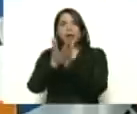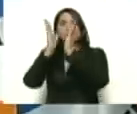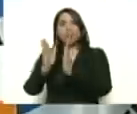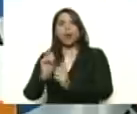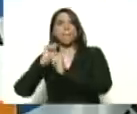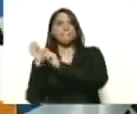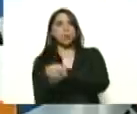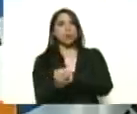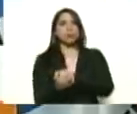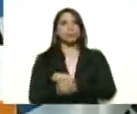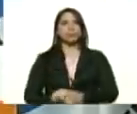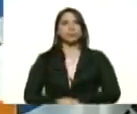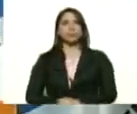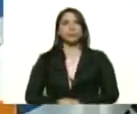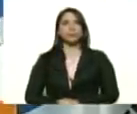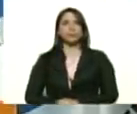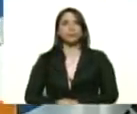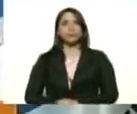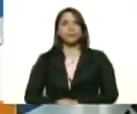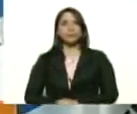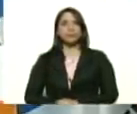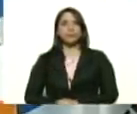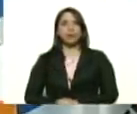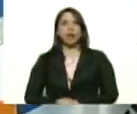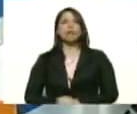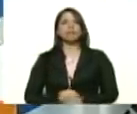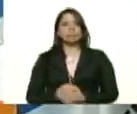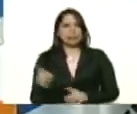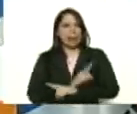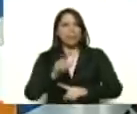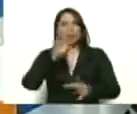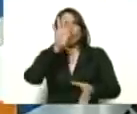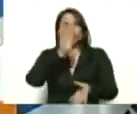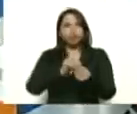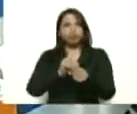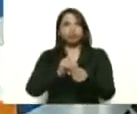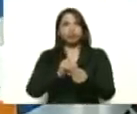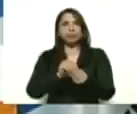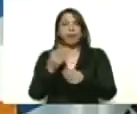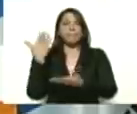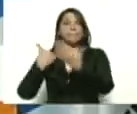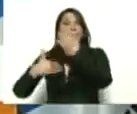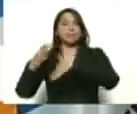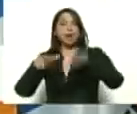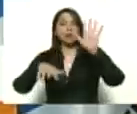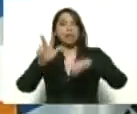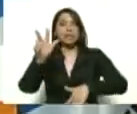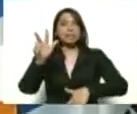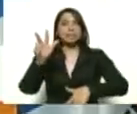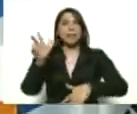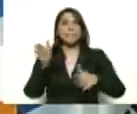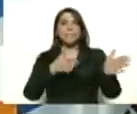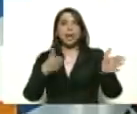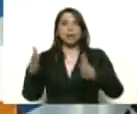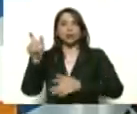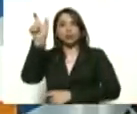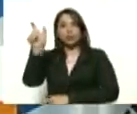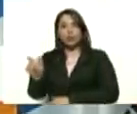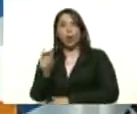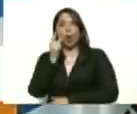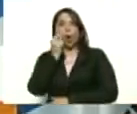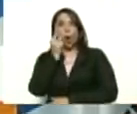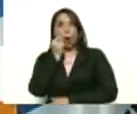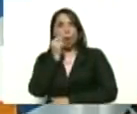béisbol. Brevemente detallo lo ocurrido. El pasado 13 de marzo, el ciudadano Roberto